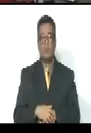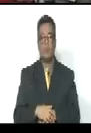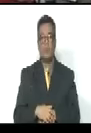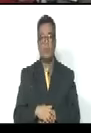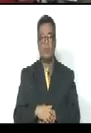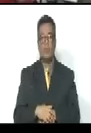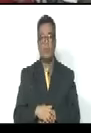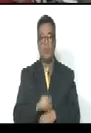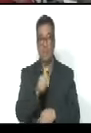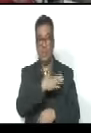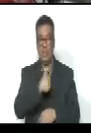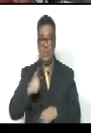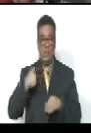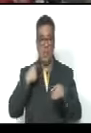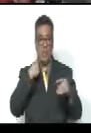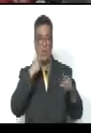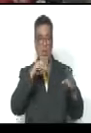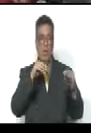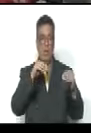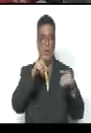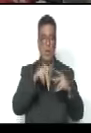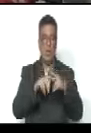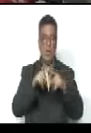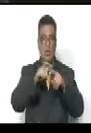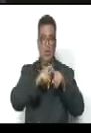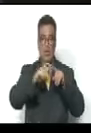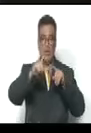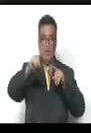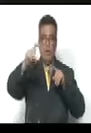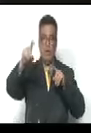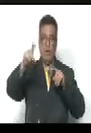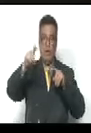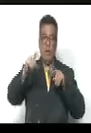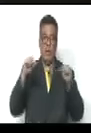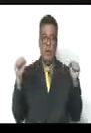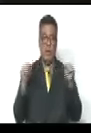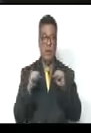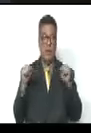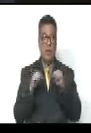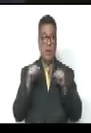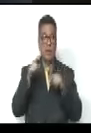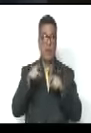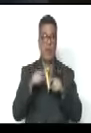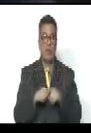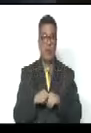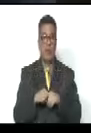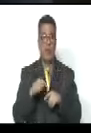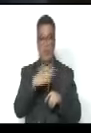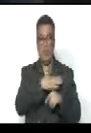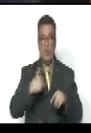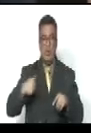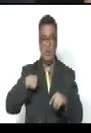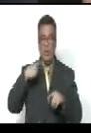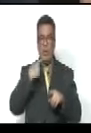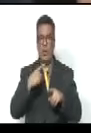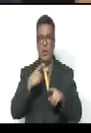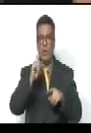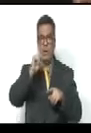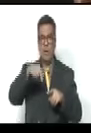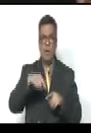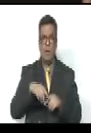Bueno, quería hablar sobre el teleférico de Mérida, con el permiso de los diputados merideños, pero quisiera hacer un inciso porque